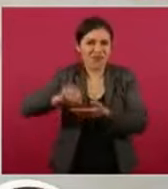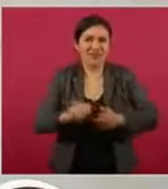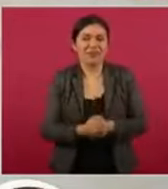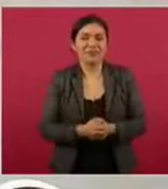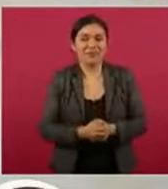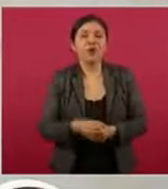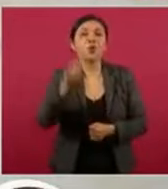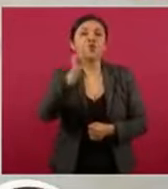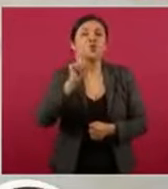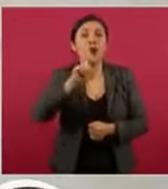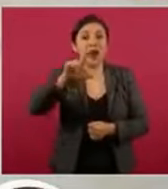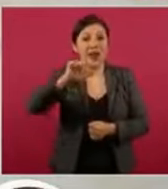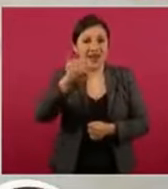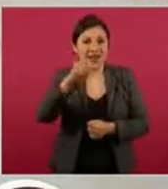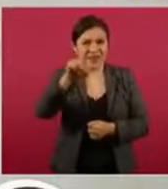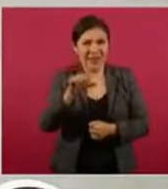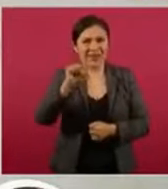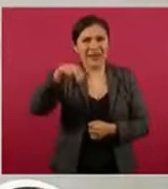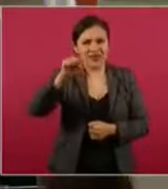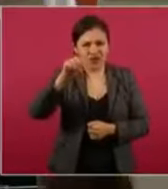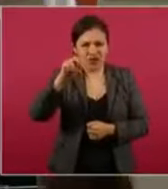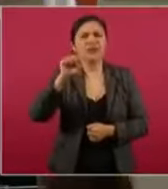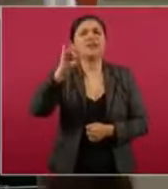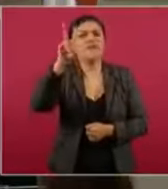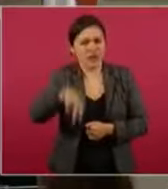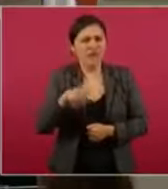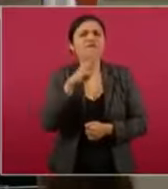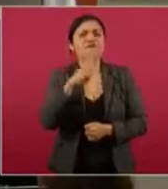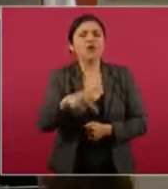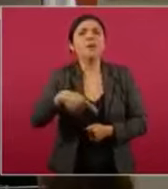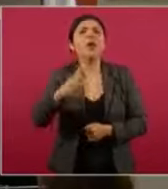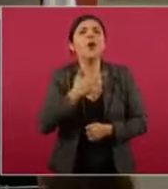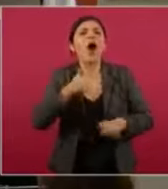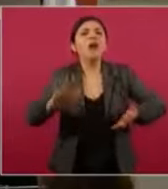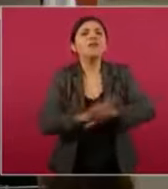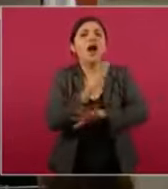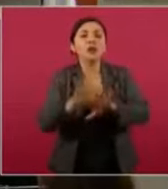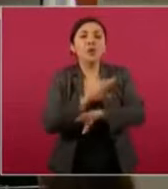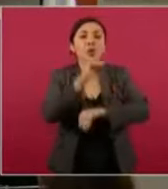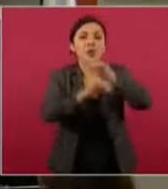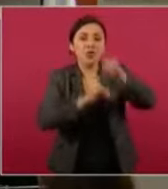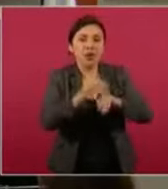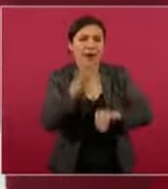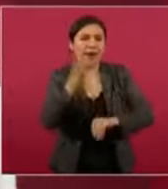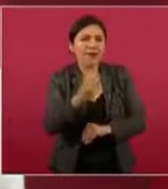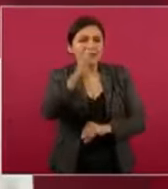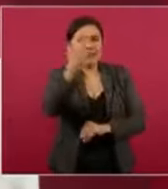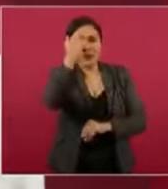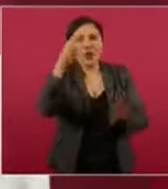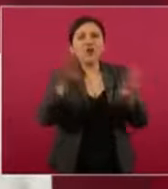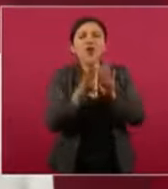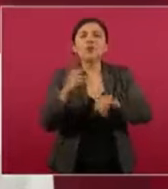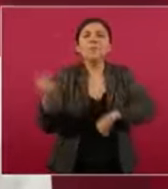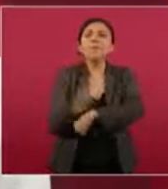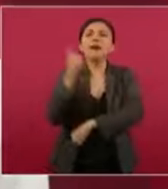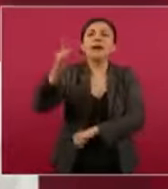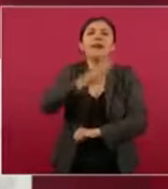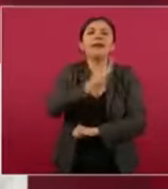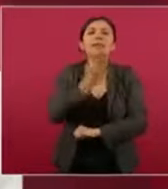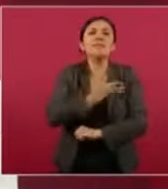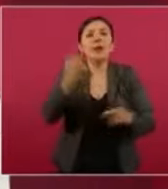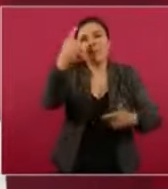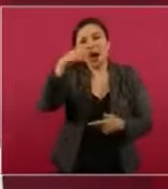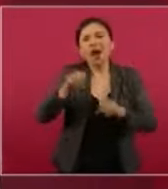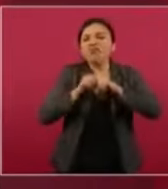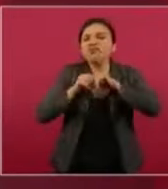Laia Sansores, pero está editada. Esto nos recordó a la guerra sucia que se vive en España con la circulación